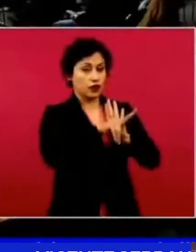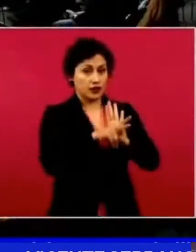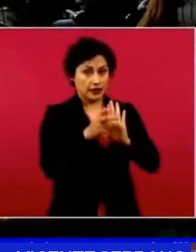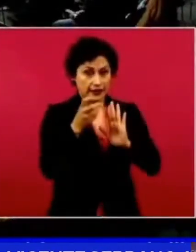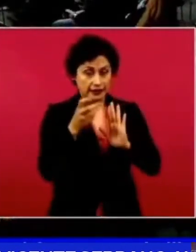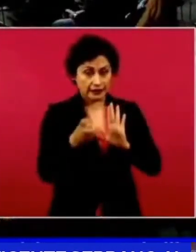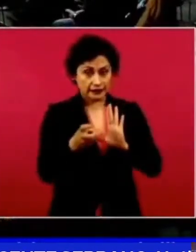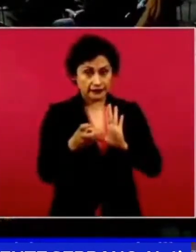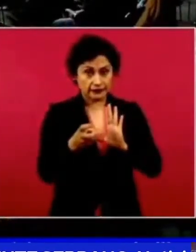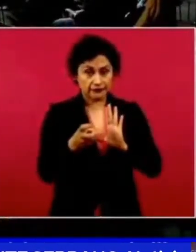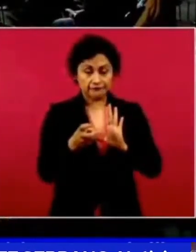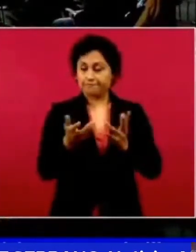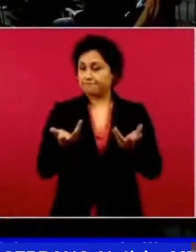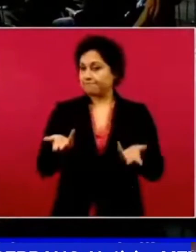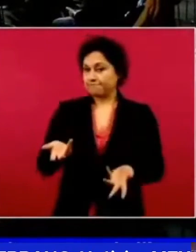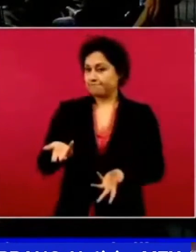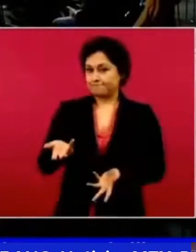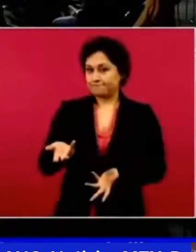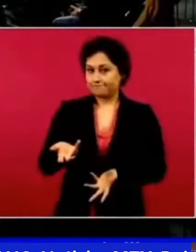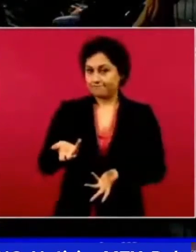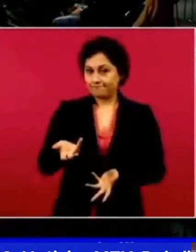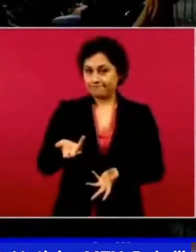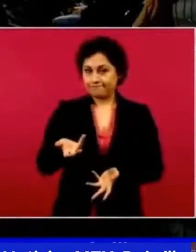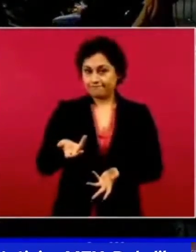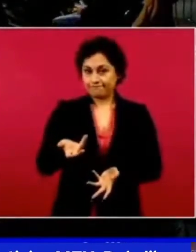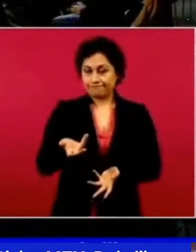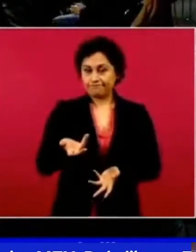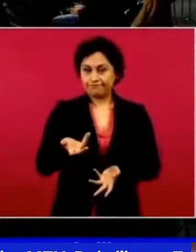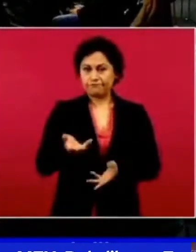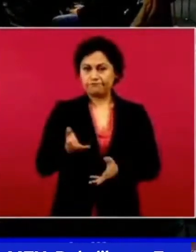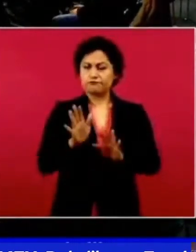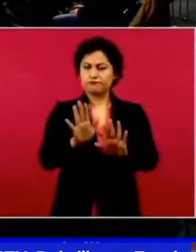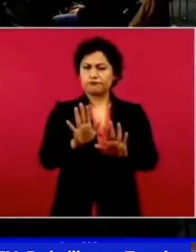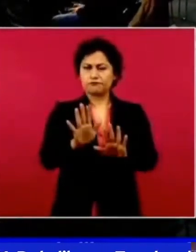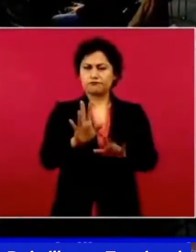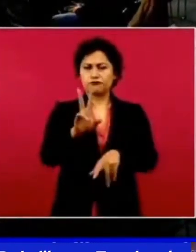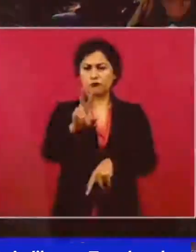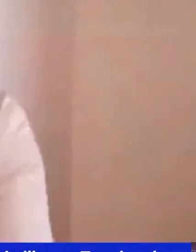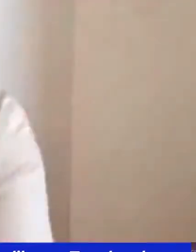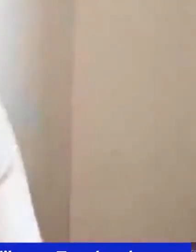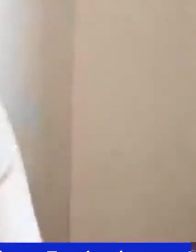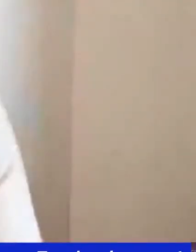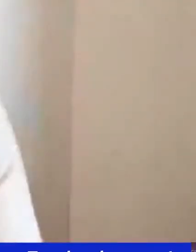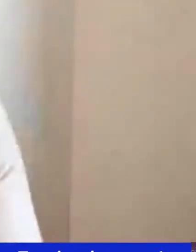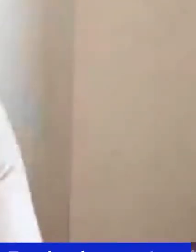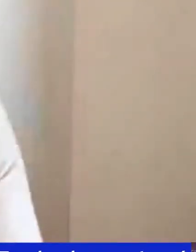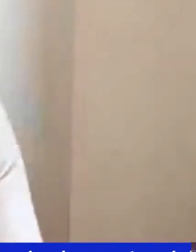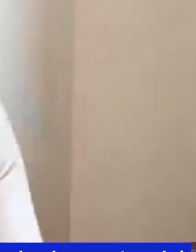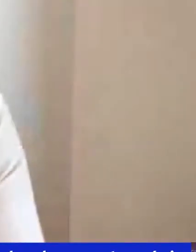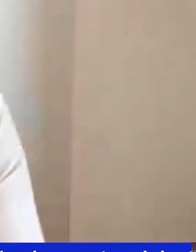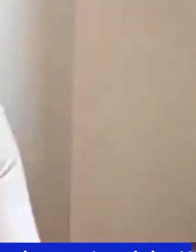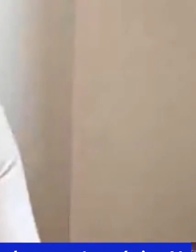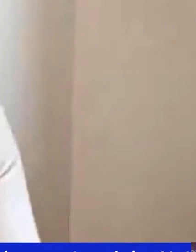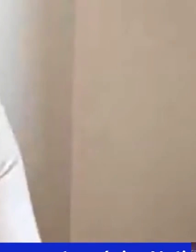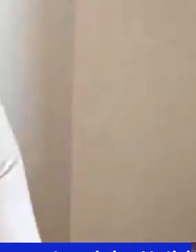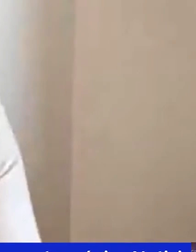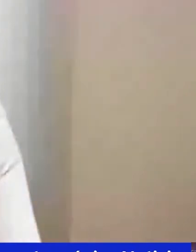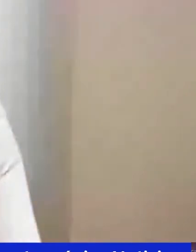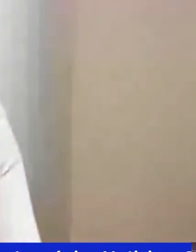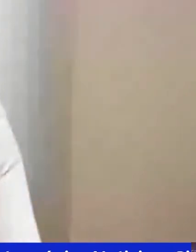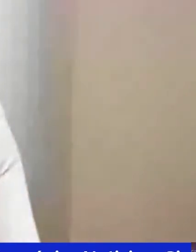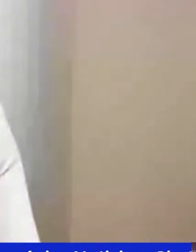Documental. Sí. Y no pero en este caso hay que decirlo, que el